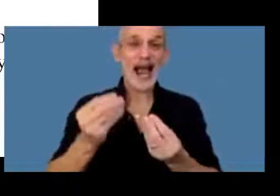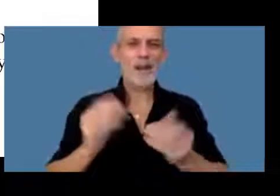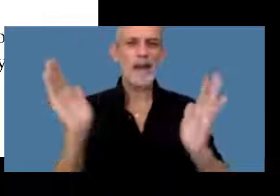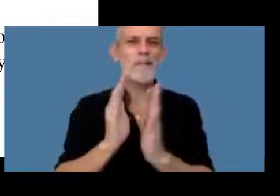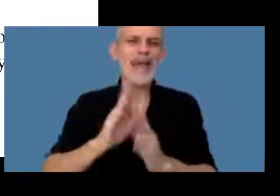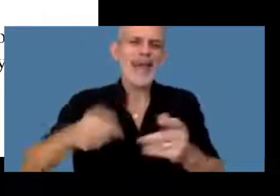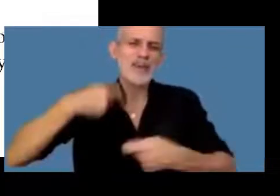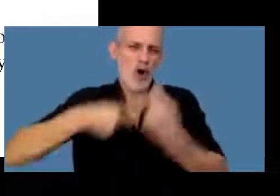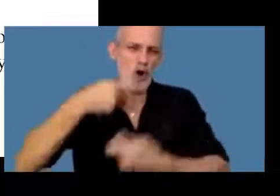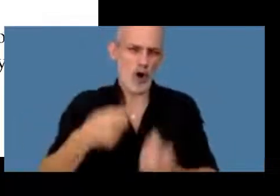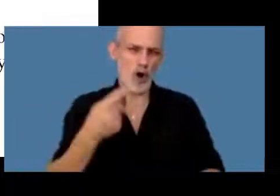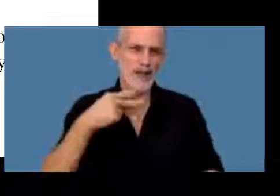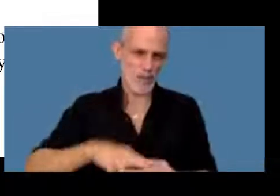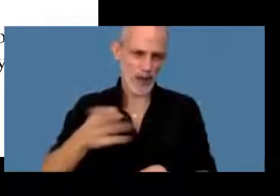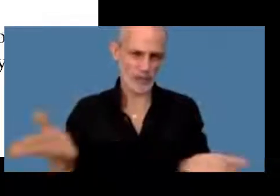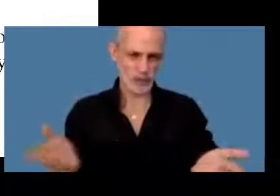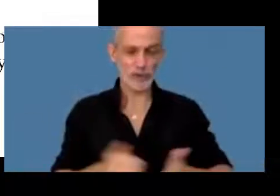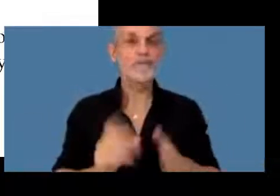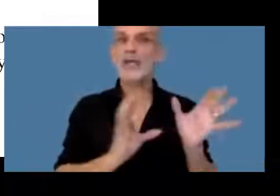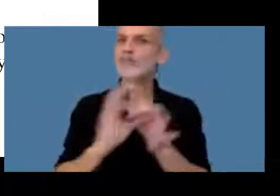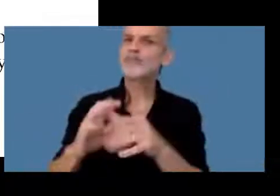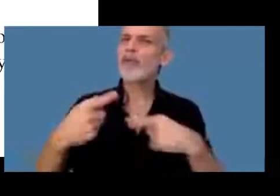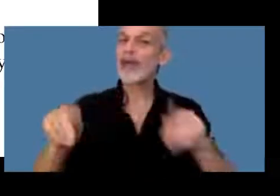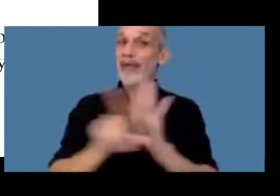contribuyente. Esto viene de la mano de la ley